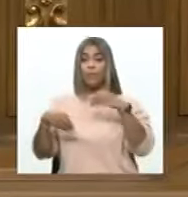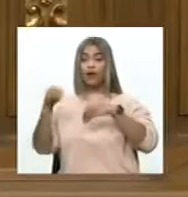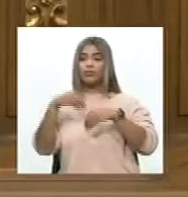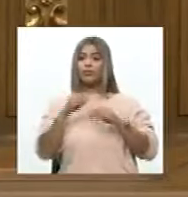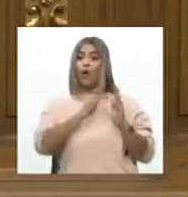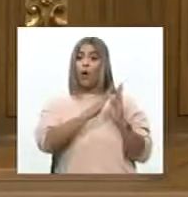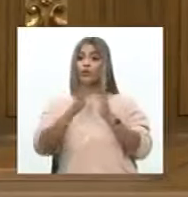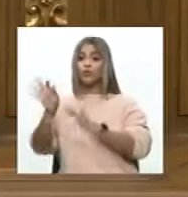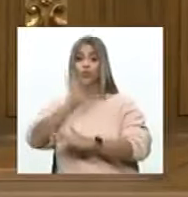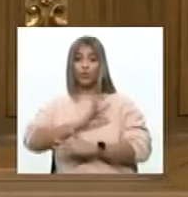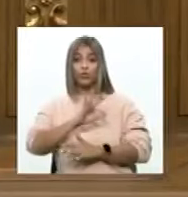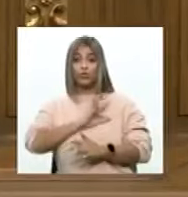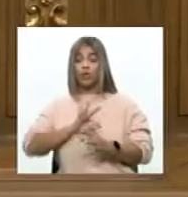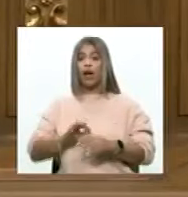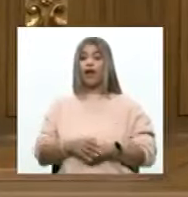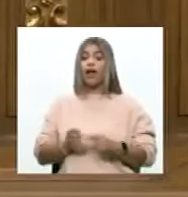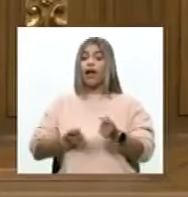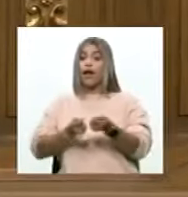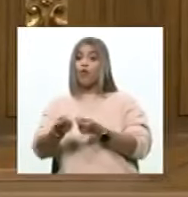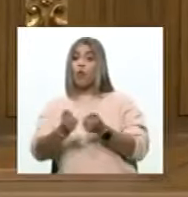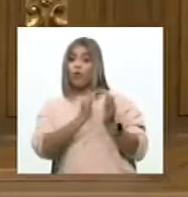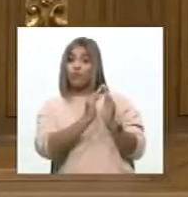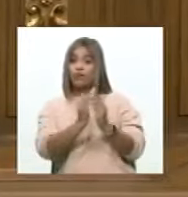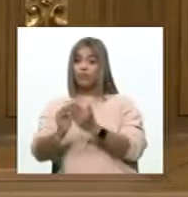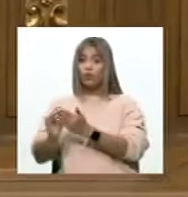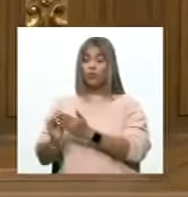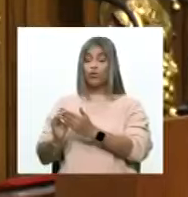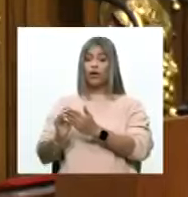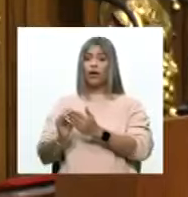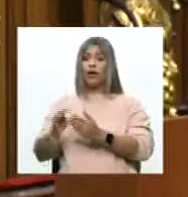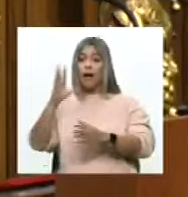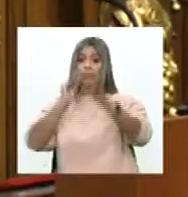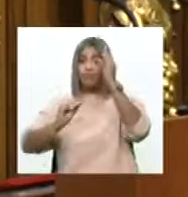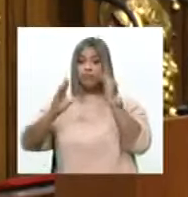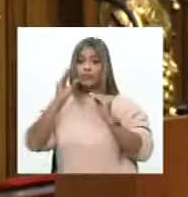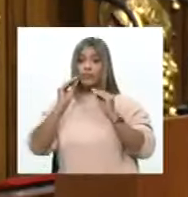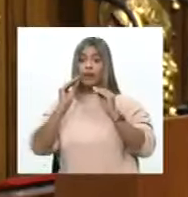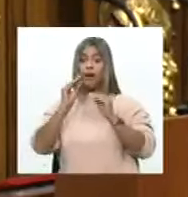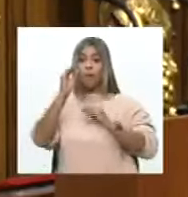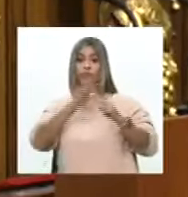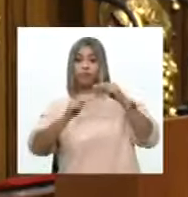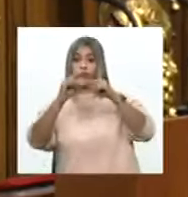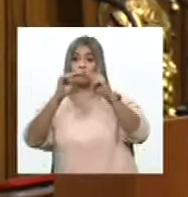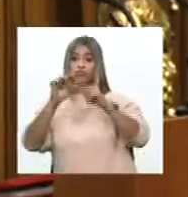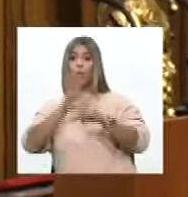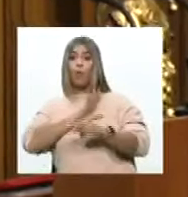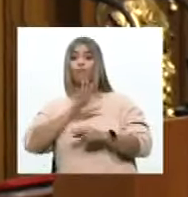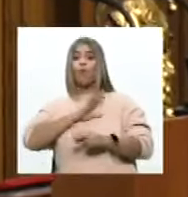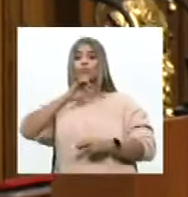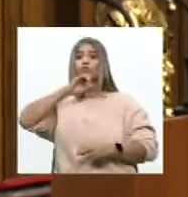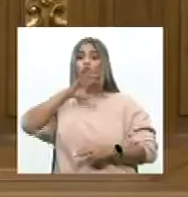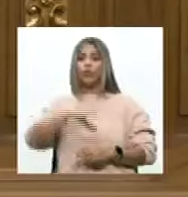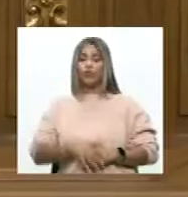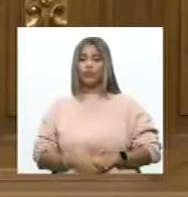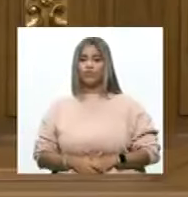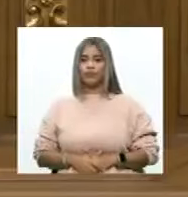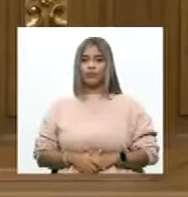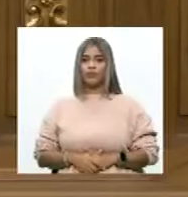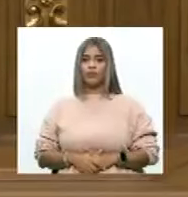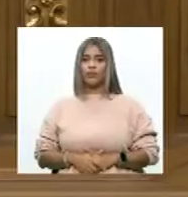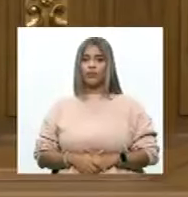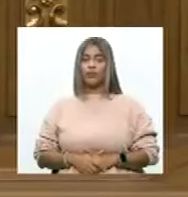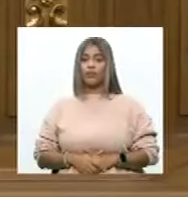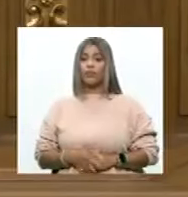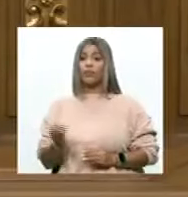organización social, en economía comunal, en formación, en reconstrucción de nuestra propia historia. Sumar